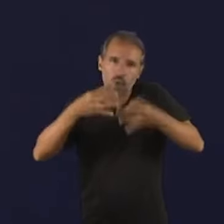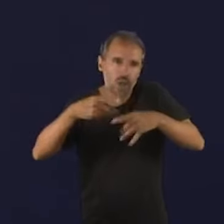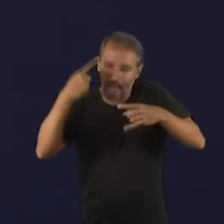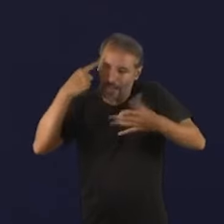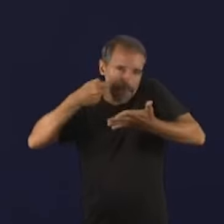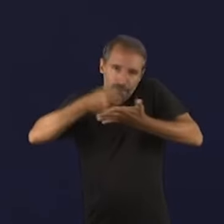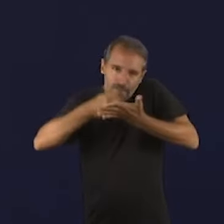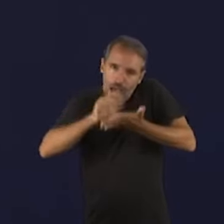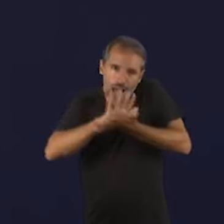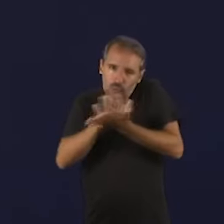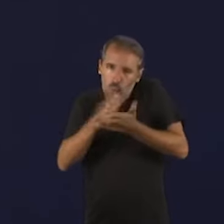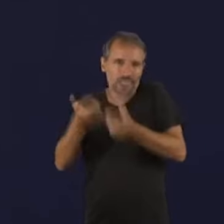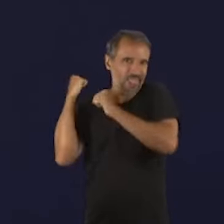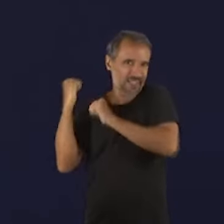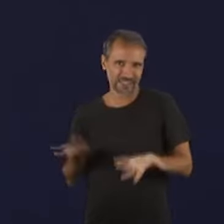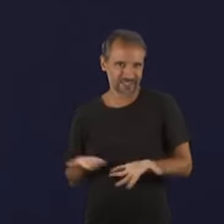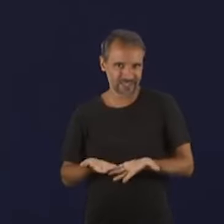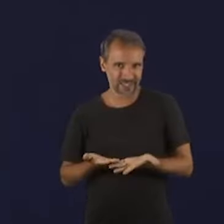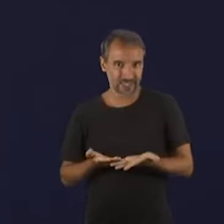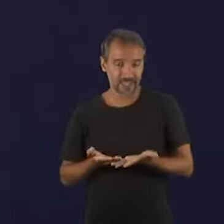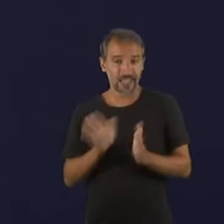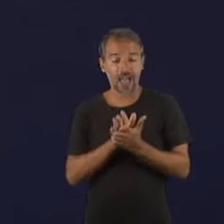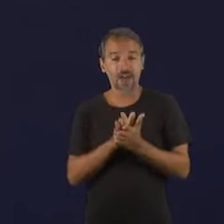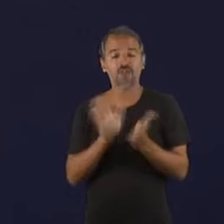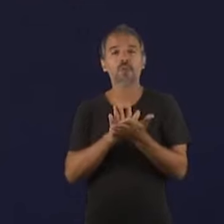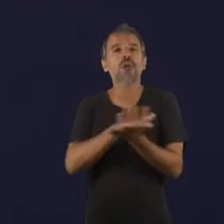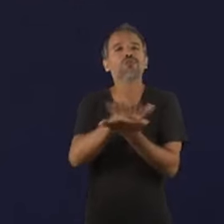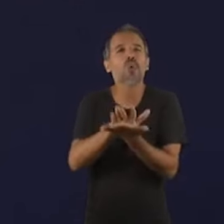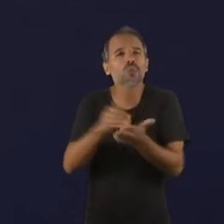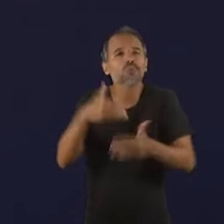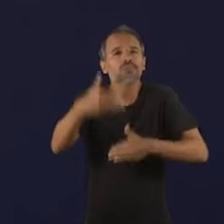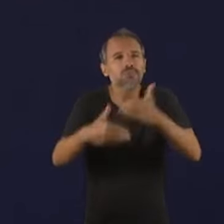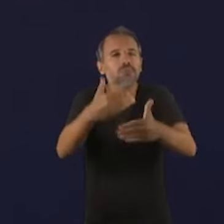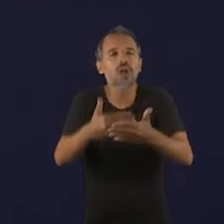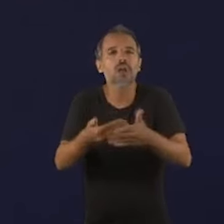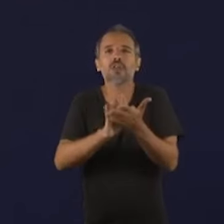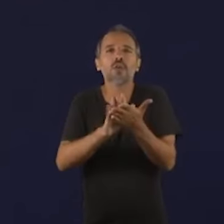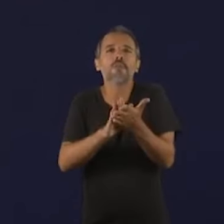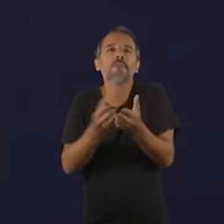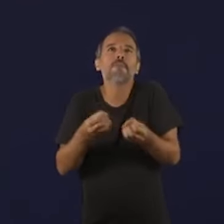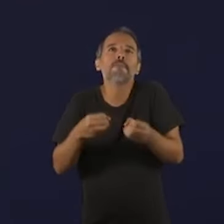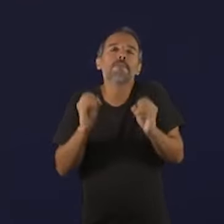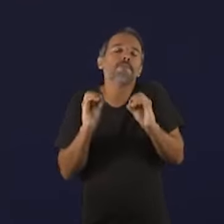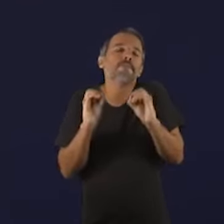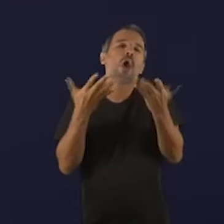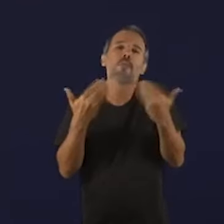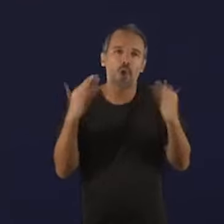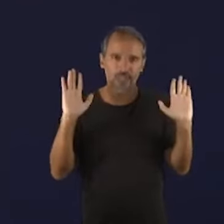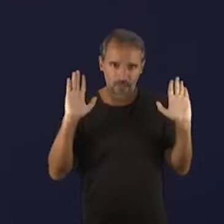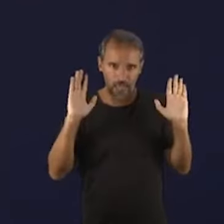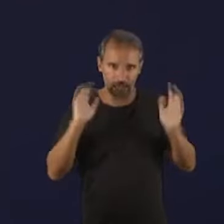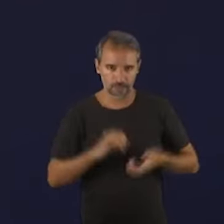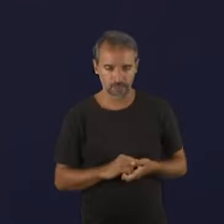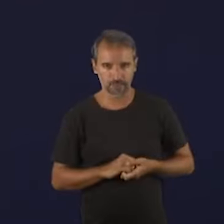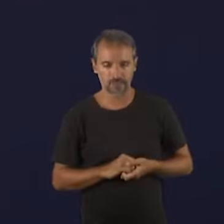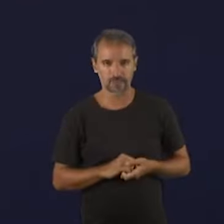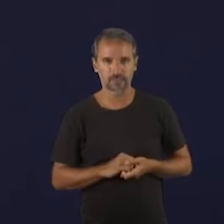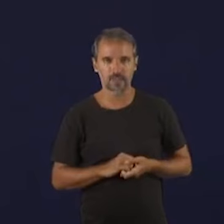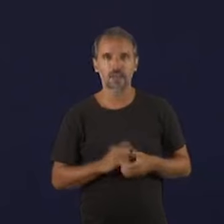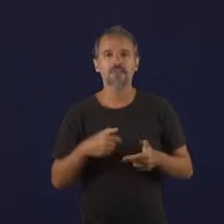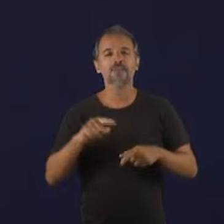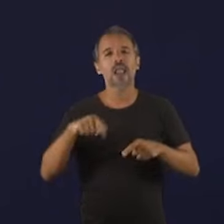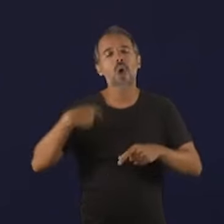y lo que estamos haciendo es tratando de que ese pago sea lo más benévolo Si se quiere posible para